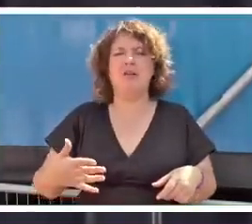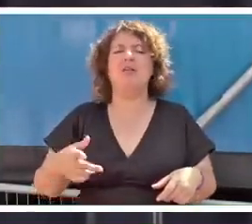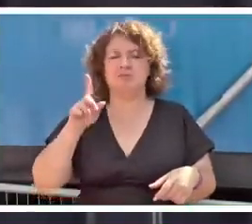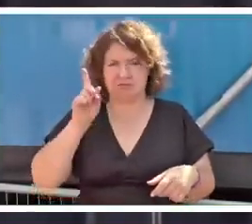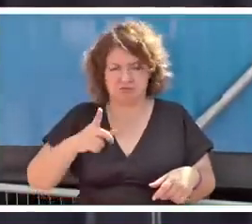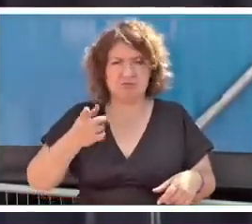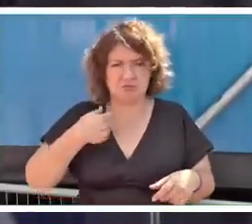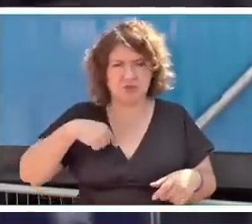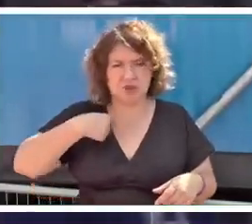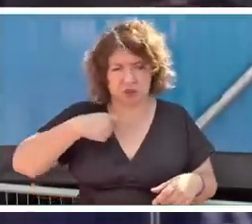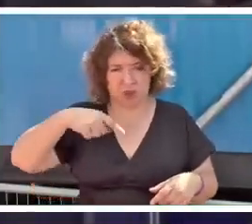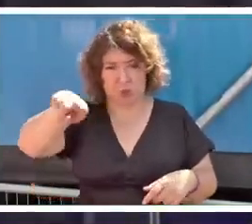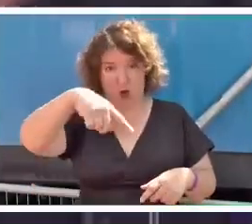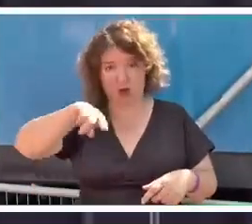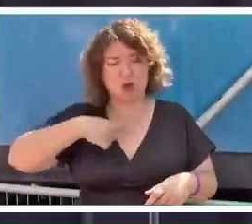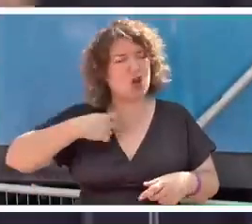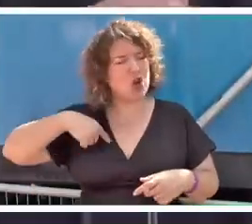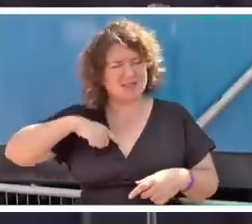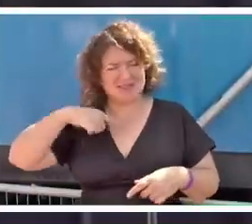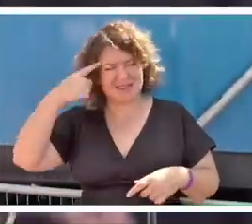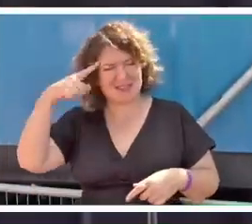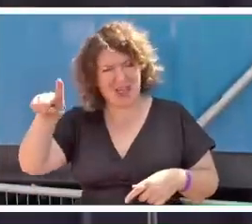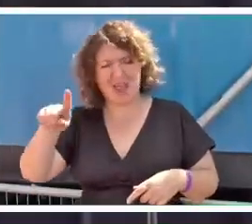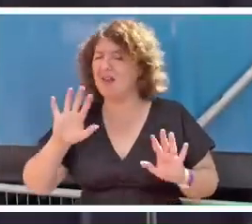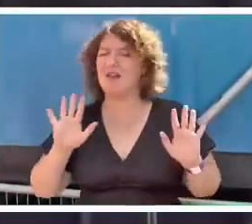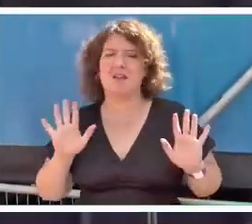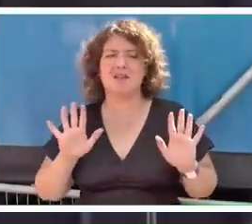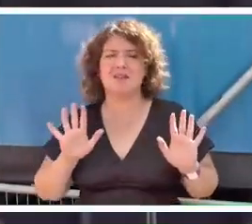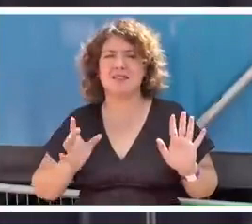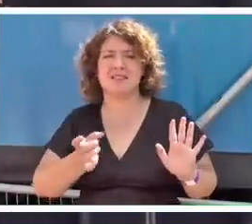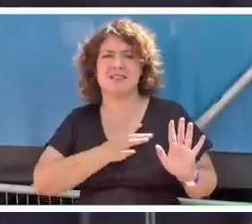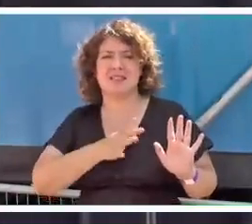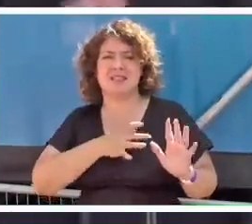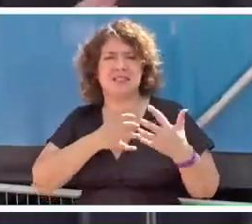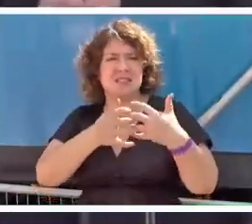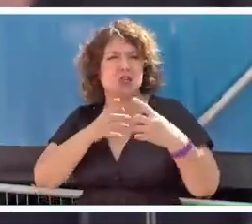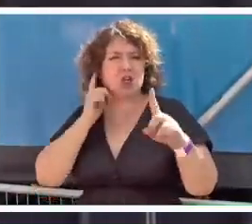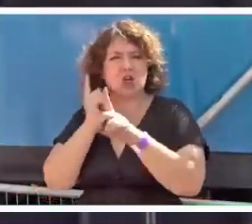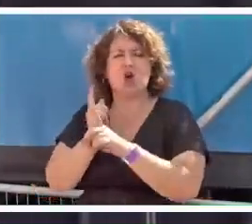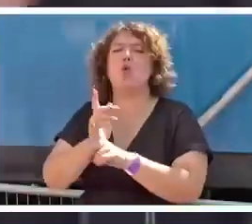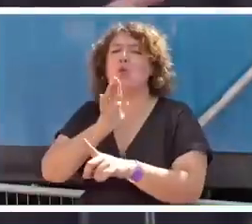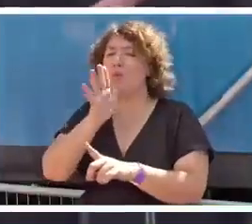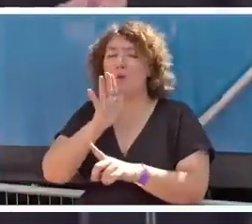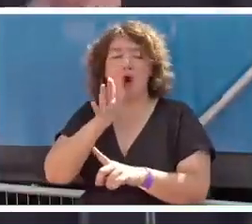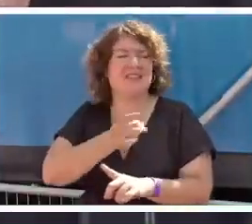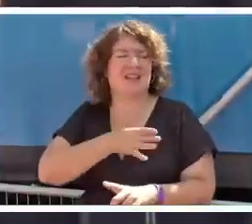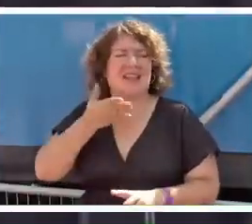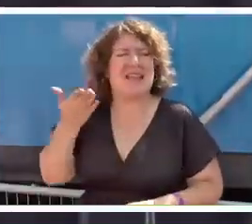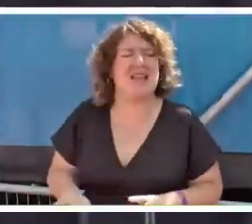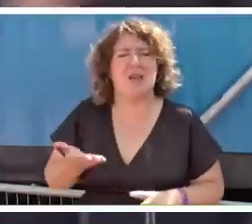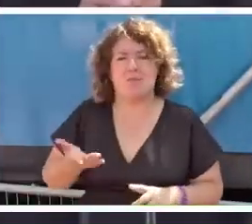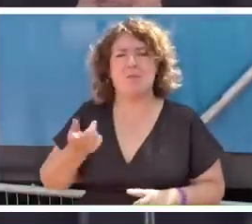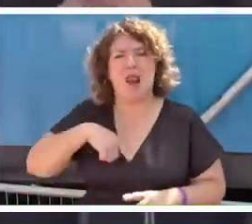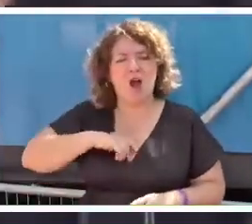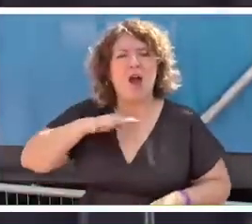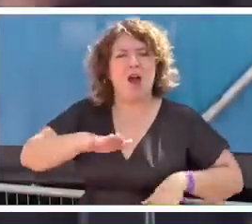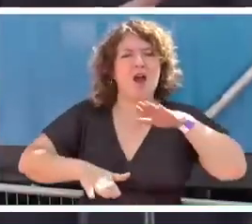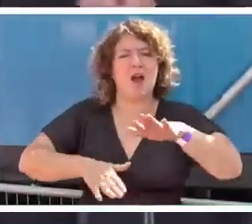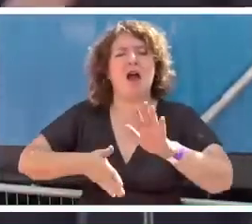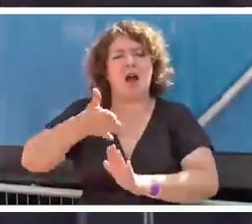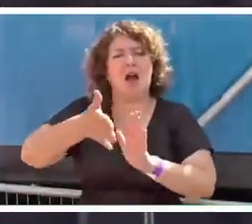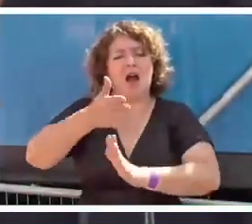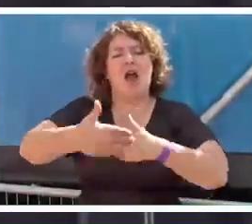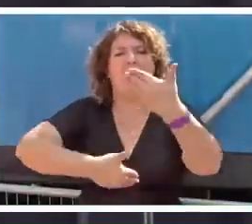vosotros y nosotras sabemos que combaten a los sindicatos porque son imprescindibles para avanzar